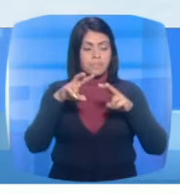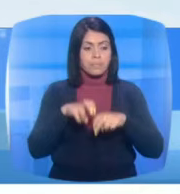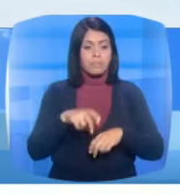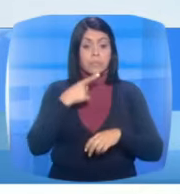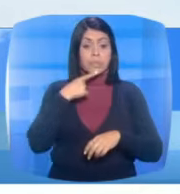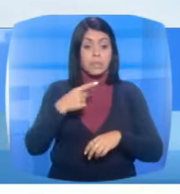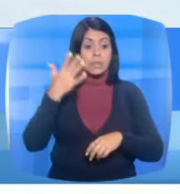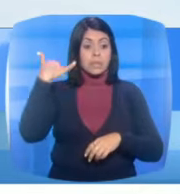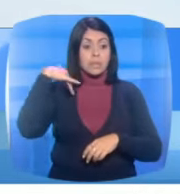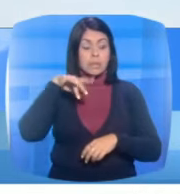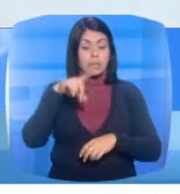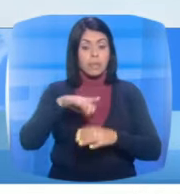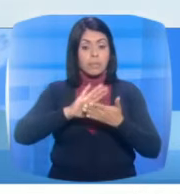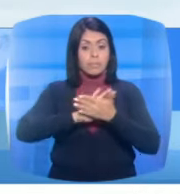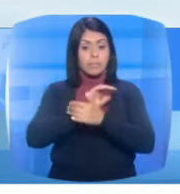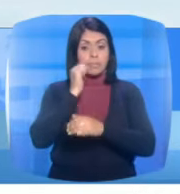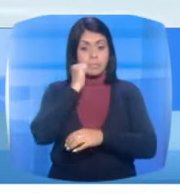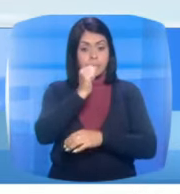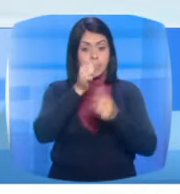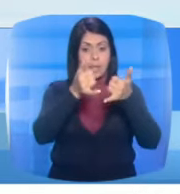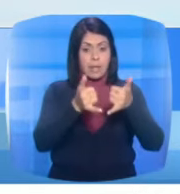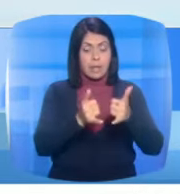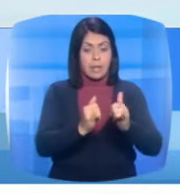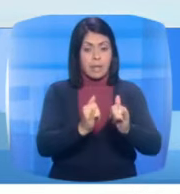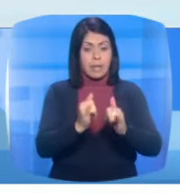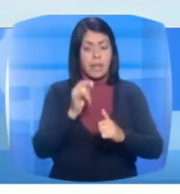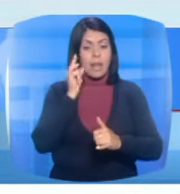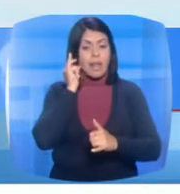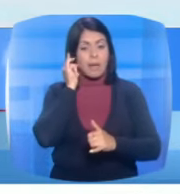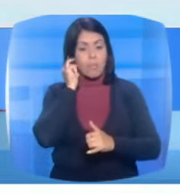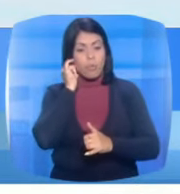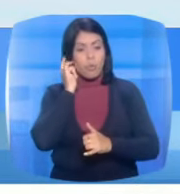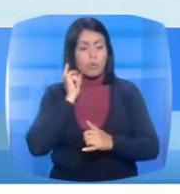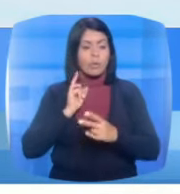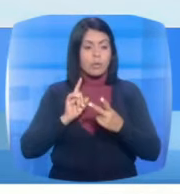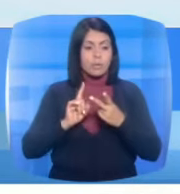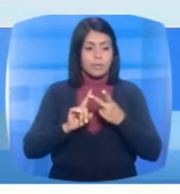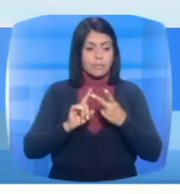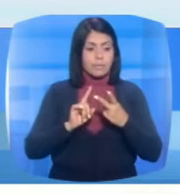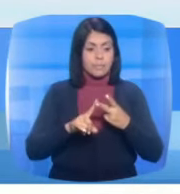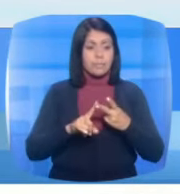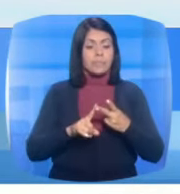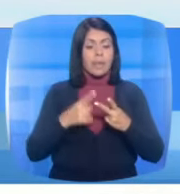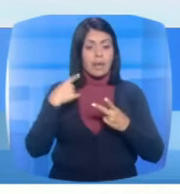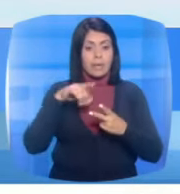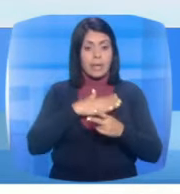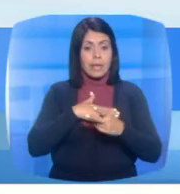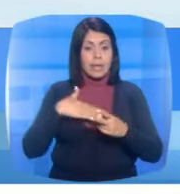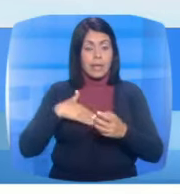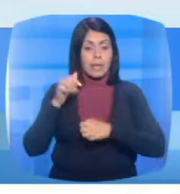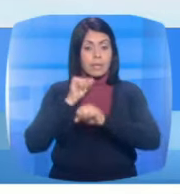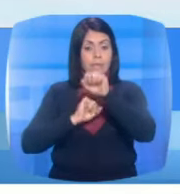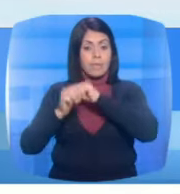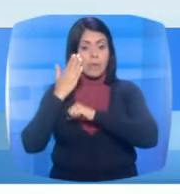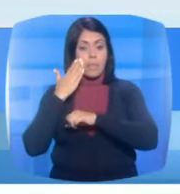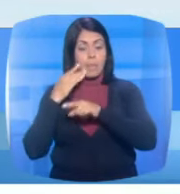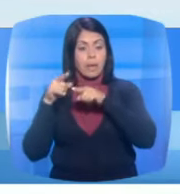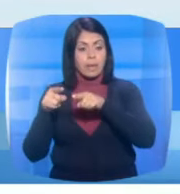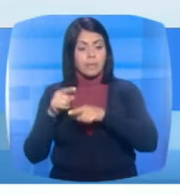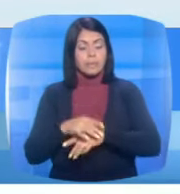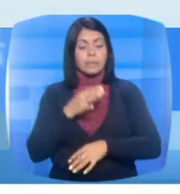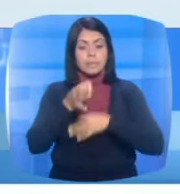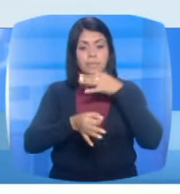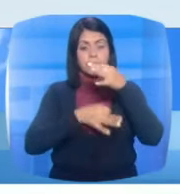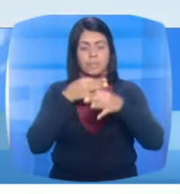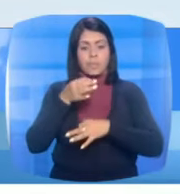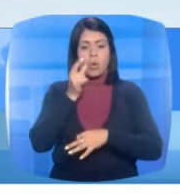Medina presuntamente también acabó con la vida de la hija de daisis dalimar monje quien habría intentado a su madre rico